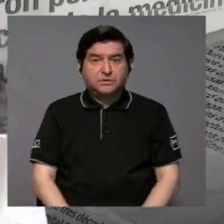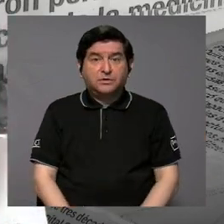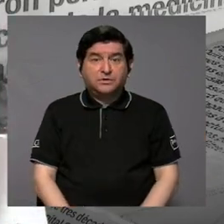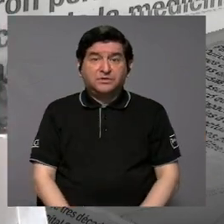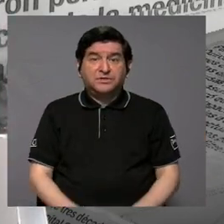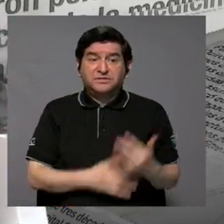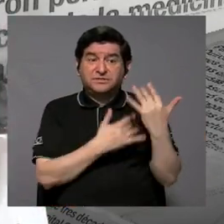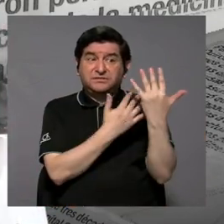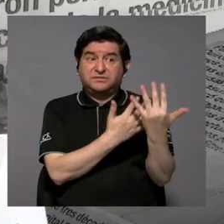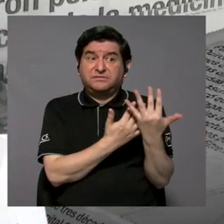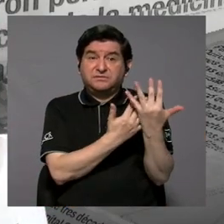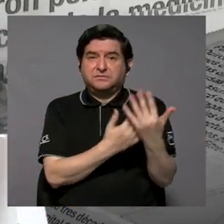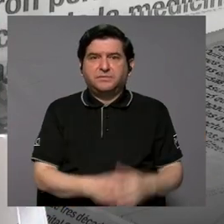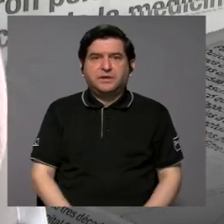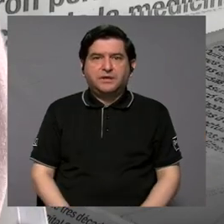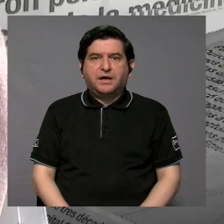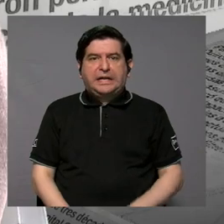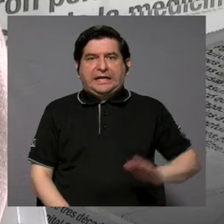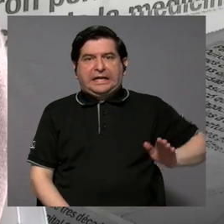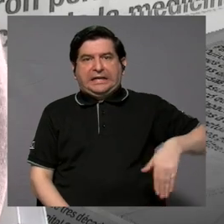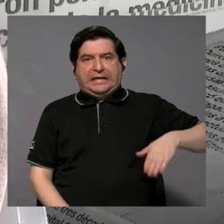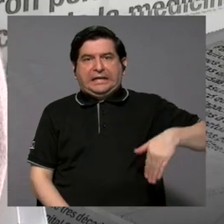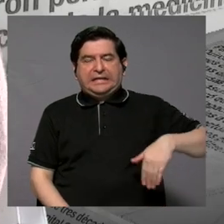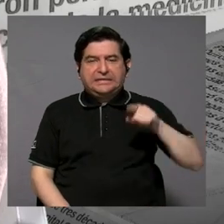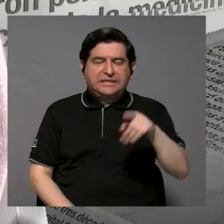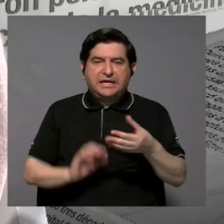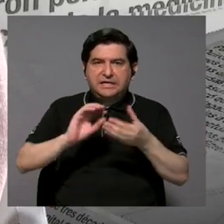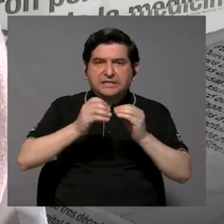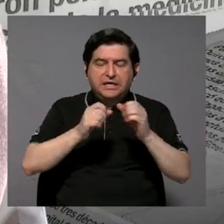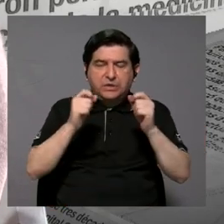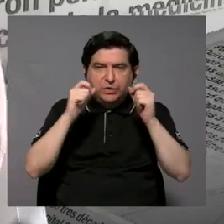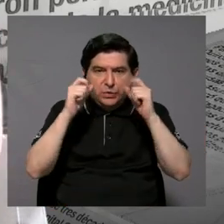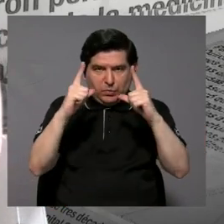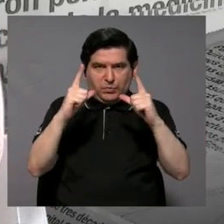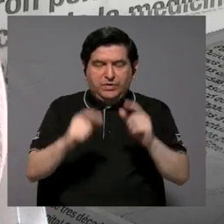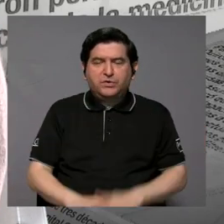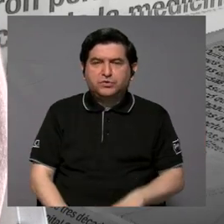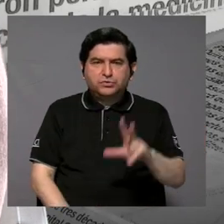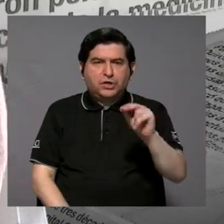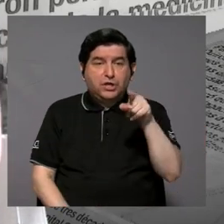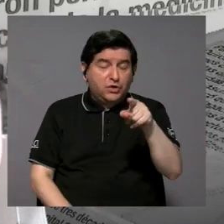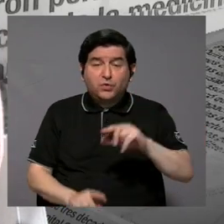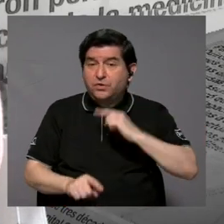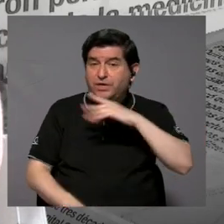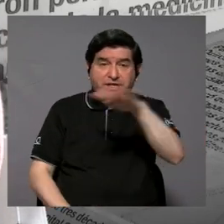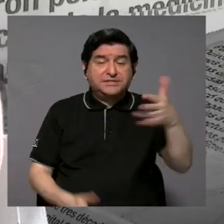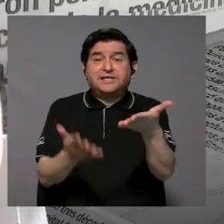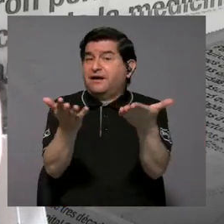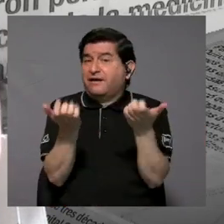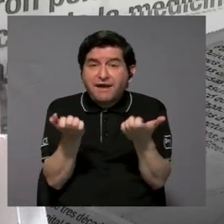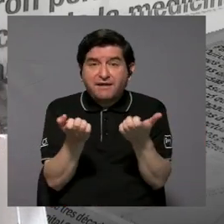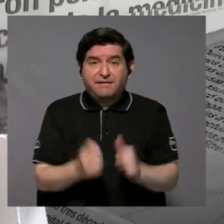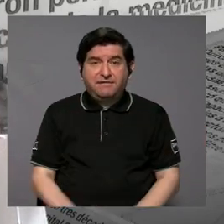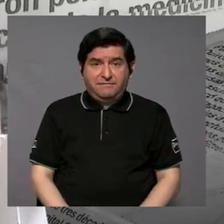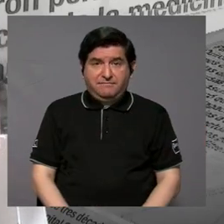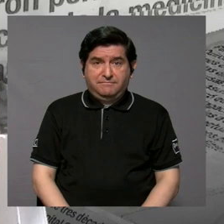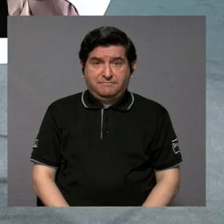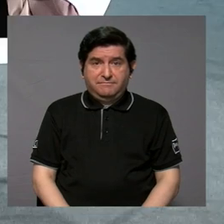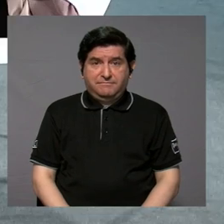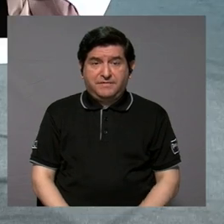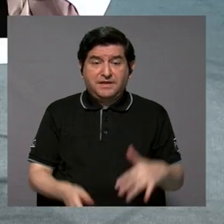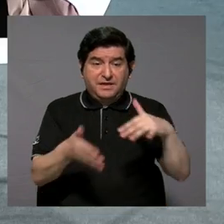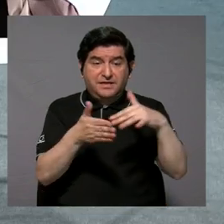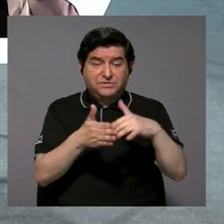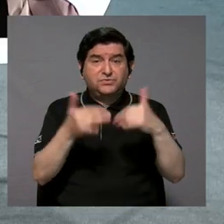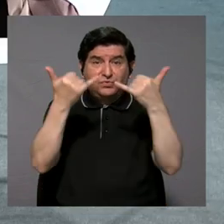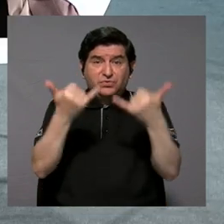más tarde empecemos, más tarde vamos a llegar a esos números tan alarmantes, y no queremos llegar a esa realidad tan alarmante que nos ve los